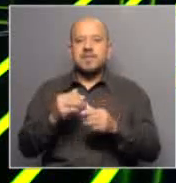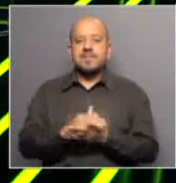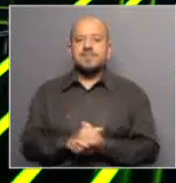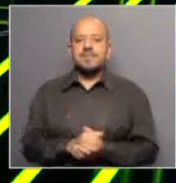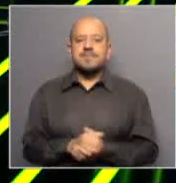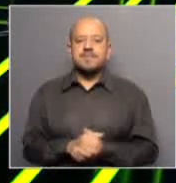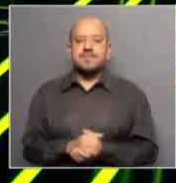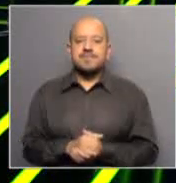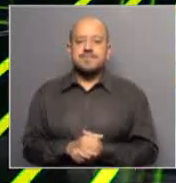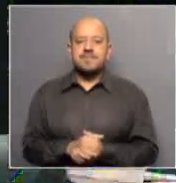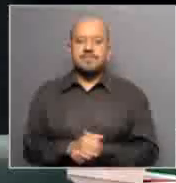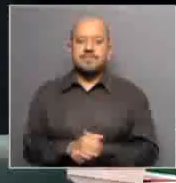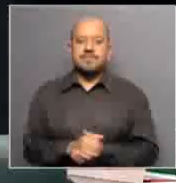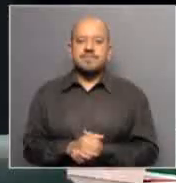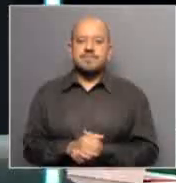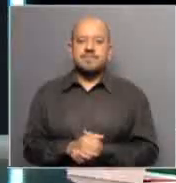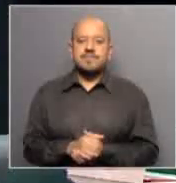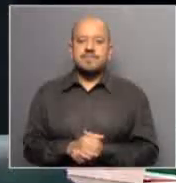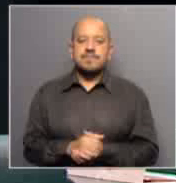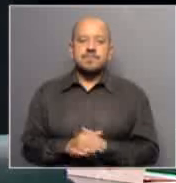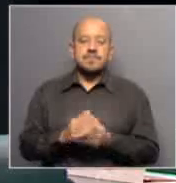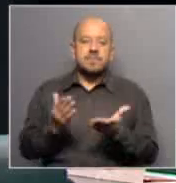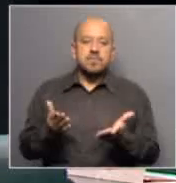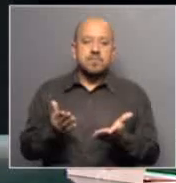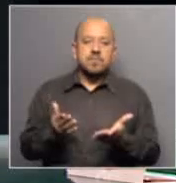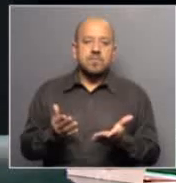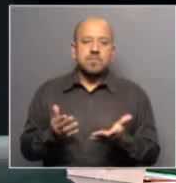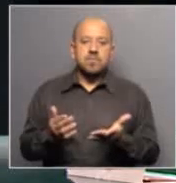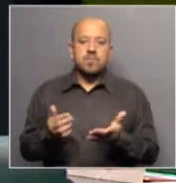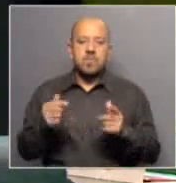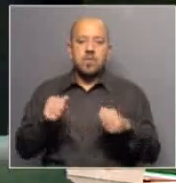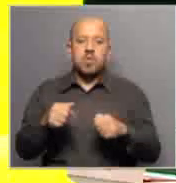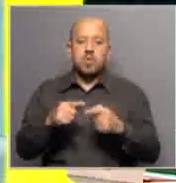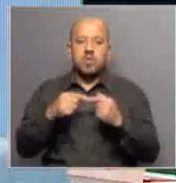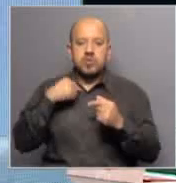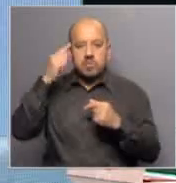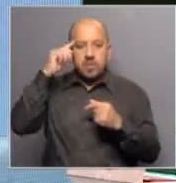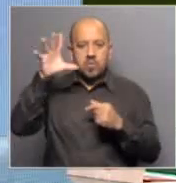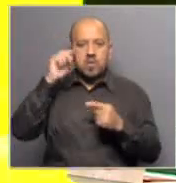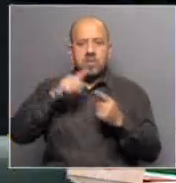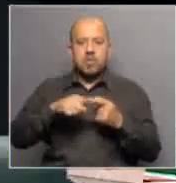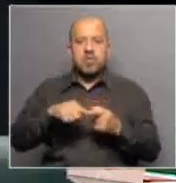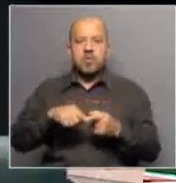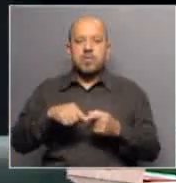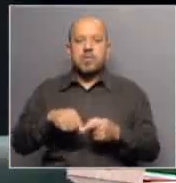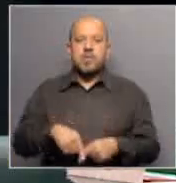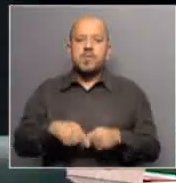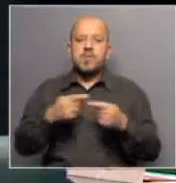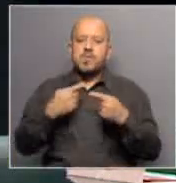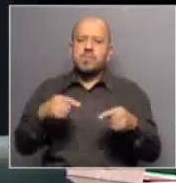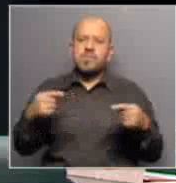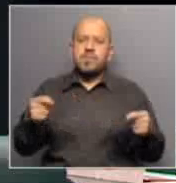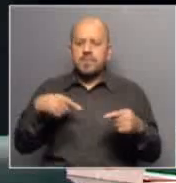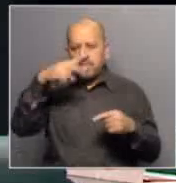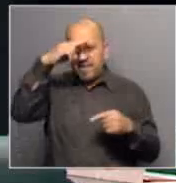amables. Denise, una de las noticias que recuerdo del verano fueron aquellos allanamientos